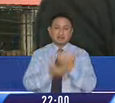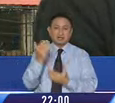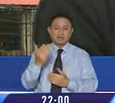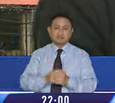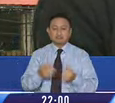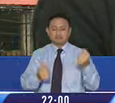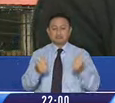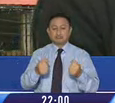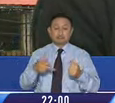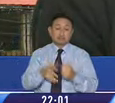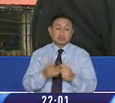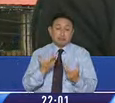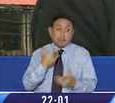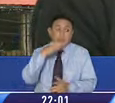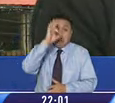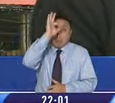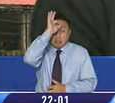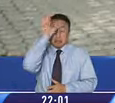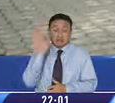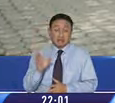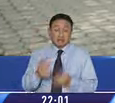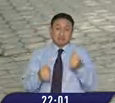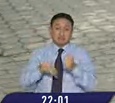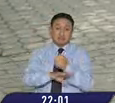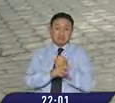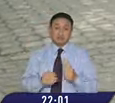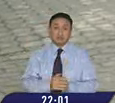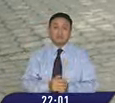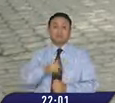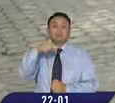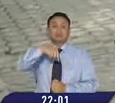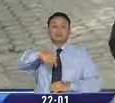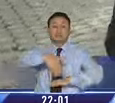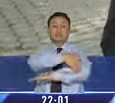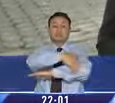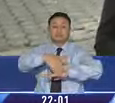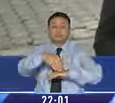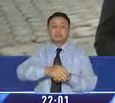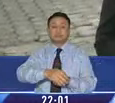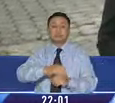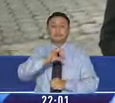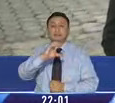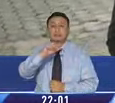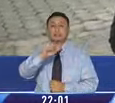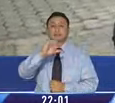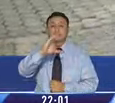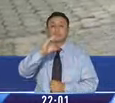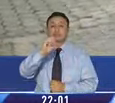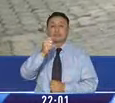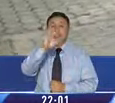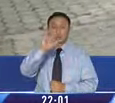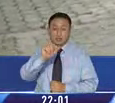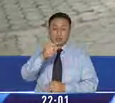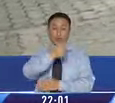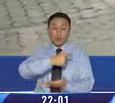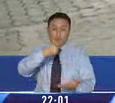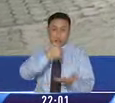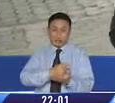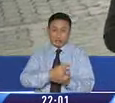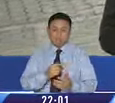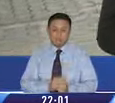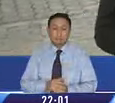No se sabe cómo hicieron y se llevan el vehículo. Los hechos ocurrieron aquí en la calle Misael Acosta, en Guamaní, al sur de Quito. Los moradores